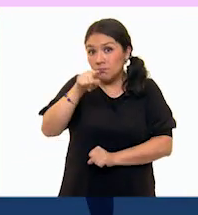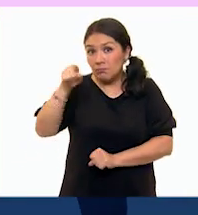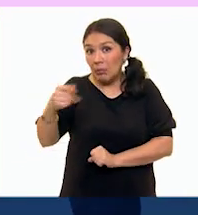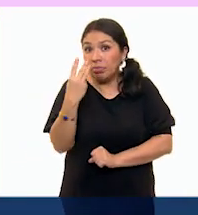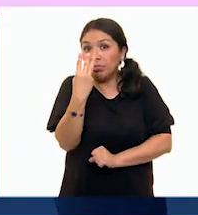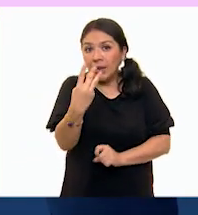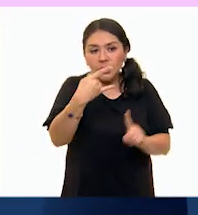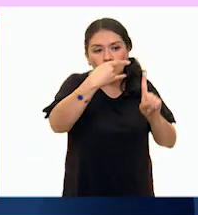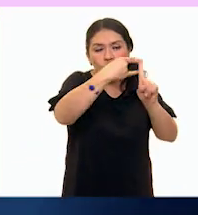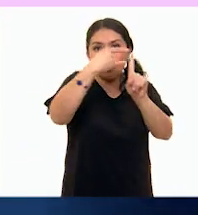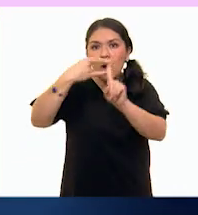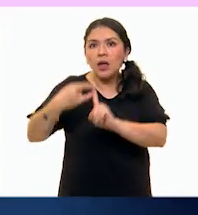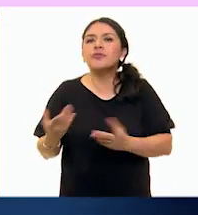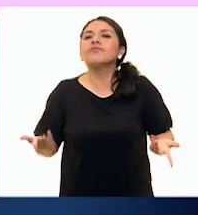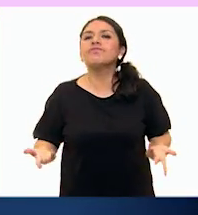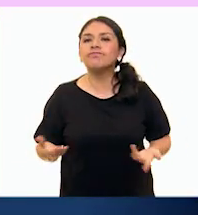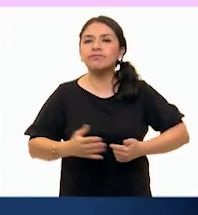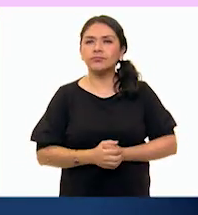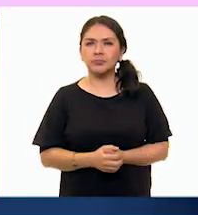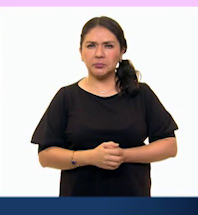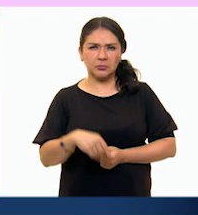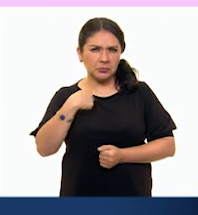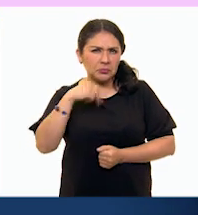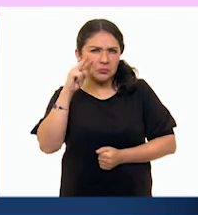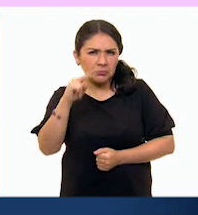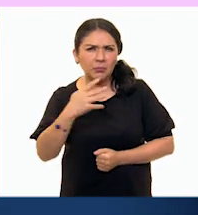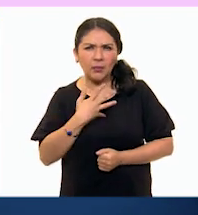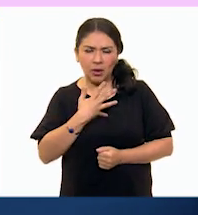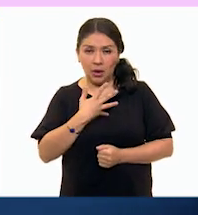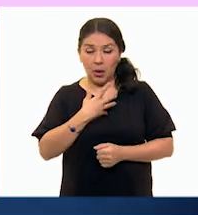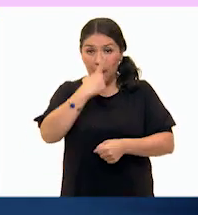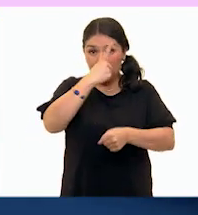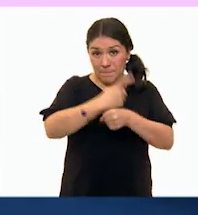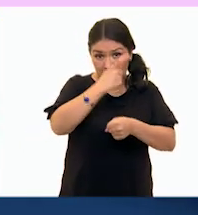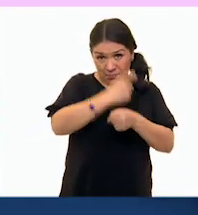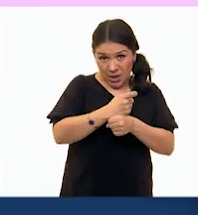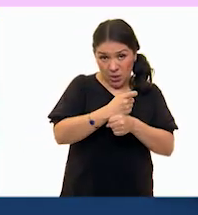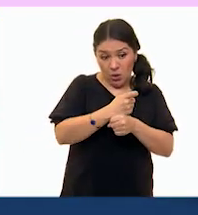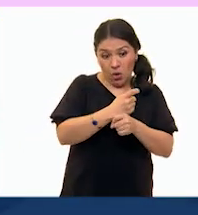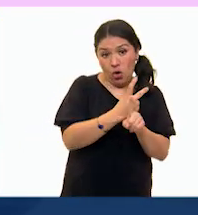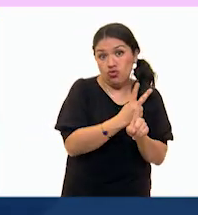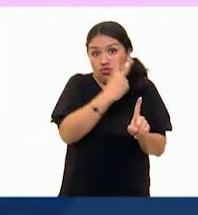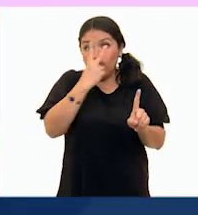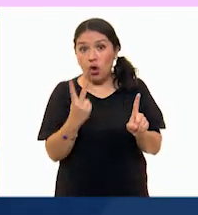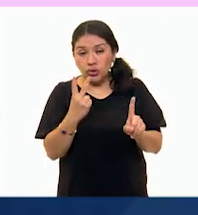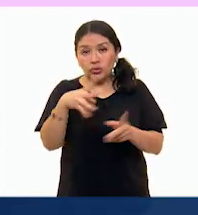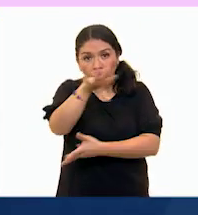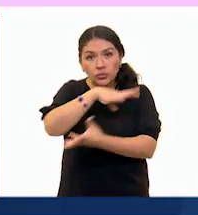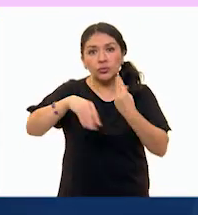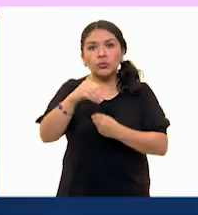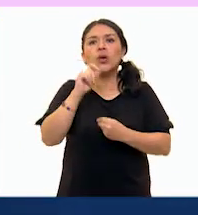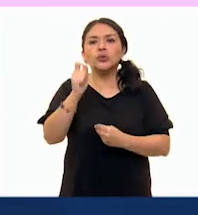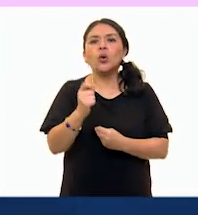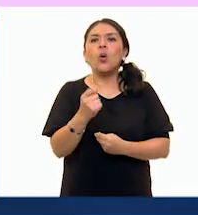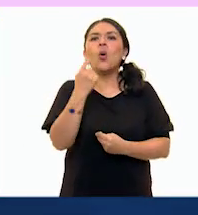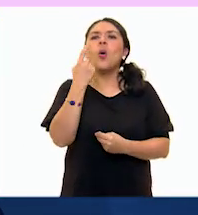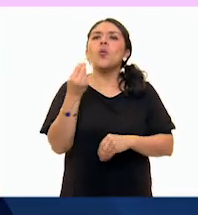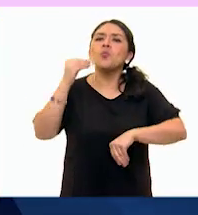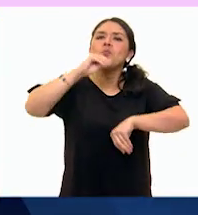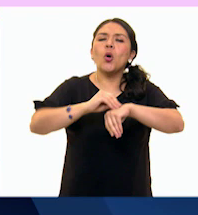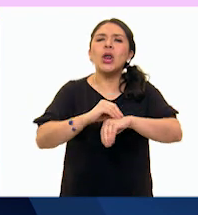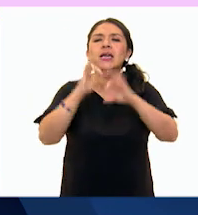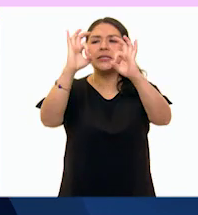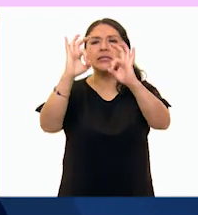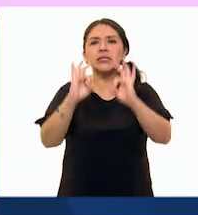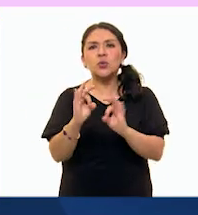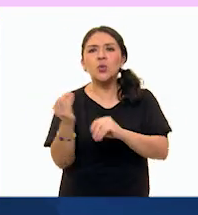figura y la que le sigue? Yo noto que aumentó de la figura 1 a la 2 un círculo en cada lado del cuadrado que está